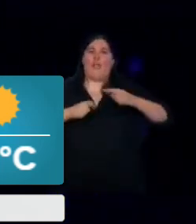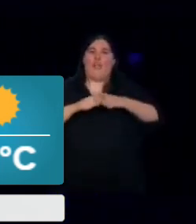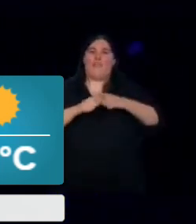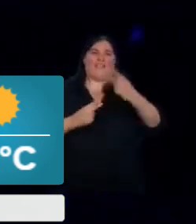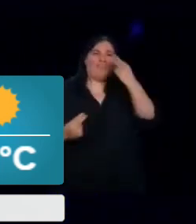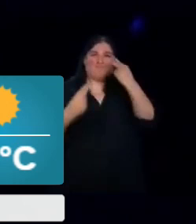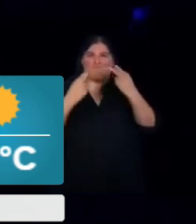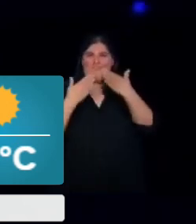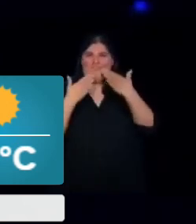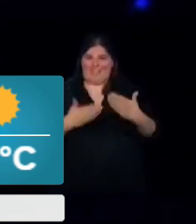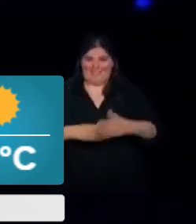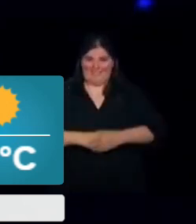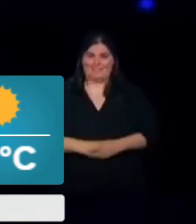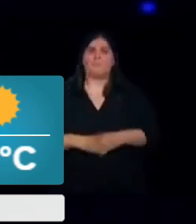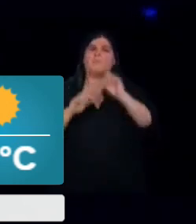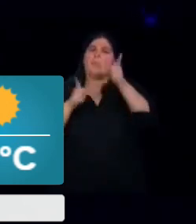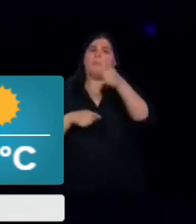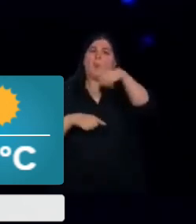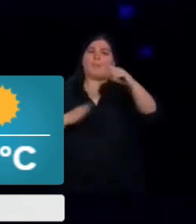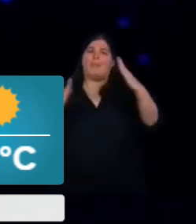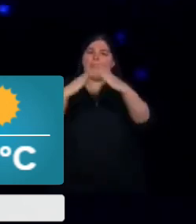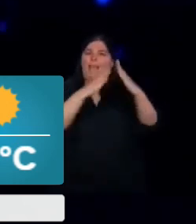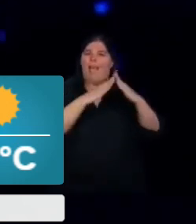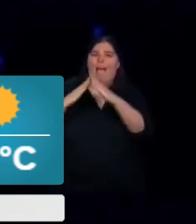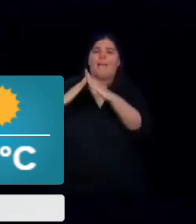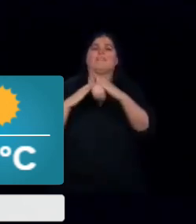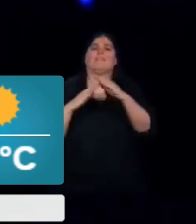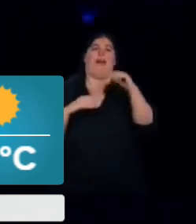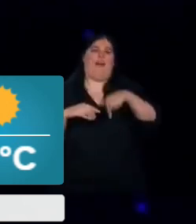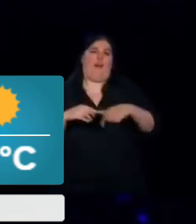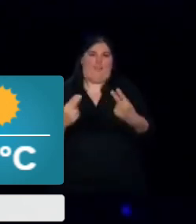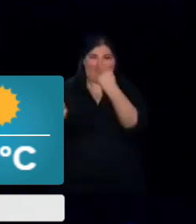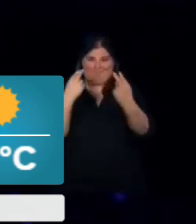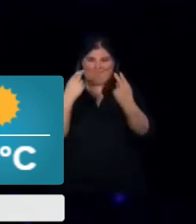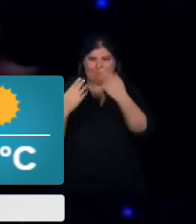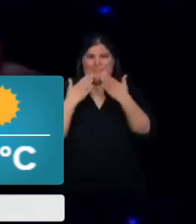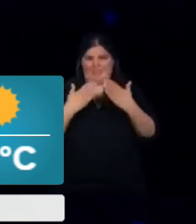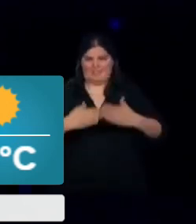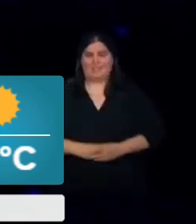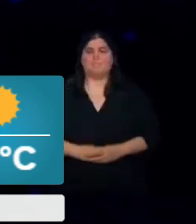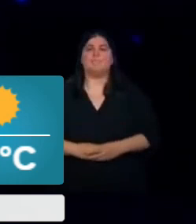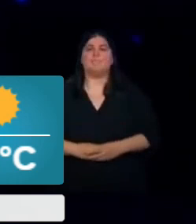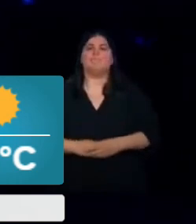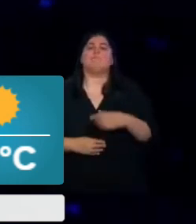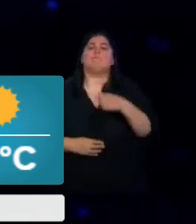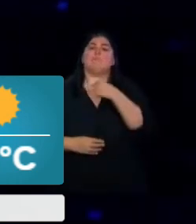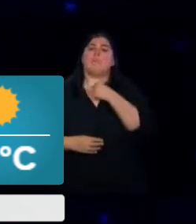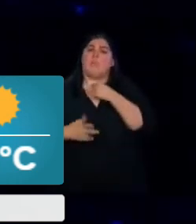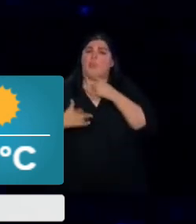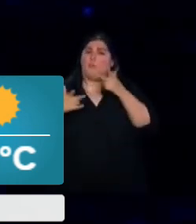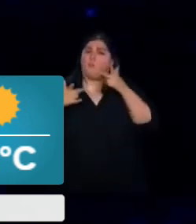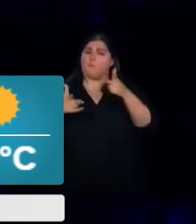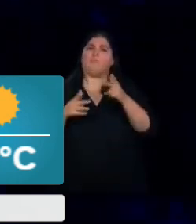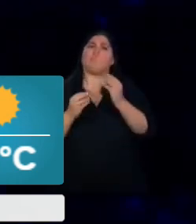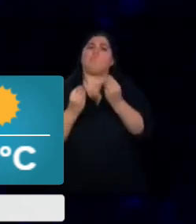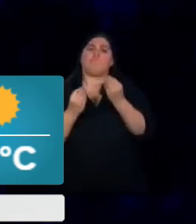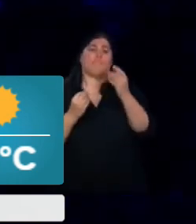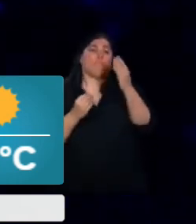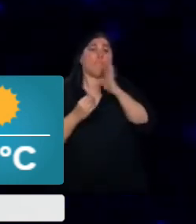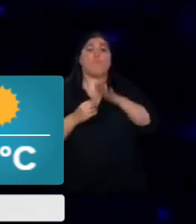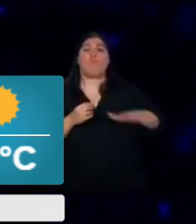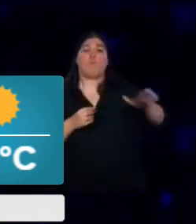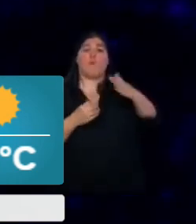smo el pasado de masa lo condena también con las declaraciones que hab hecho antier istas pero también ahora tratando de despegarse de